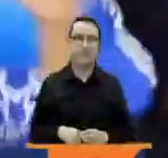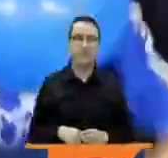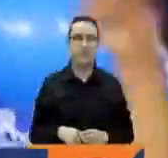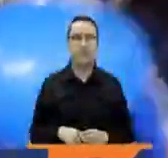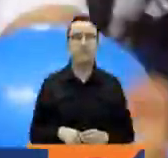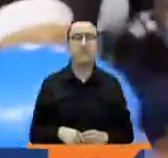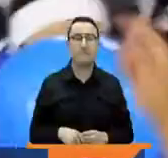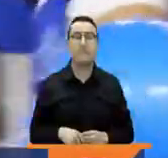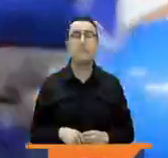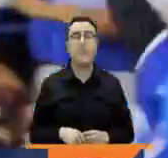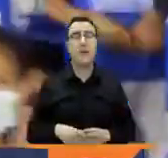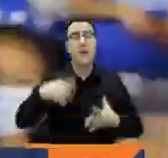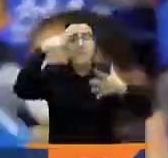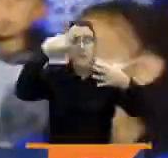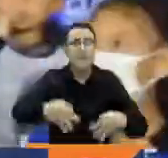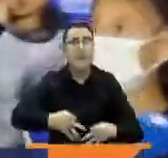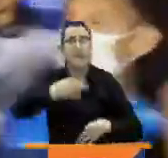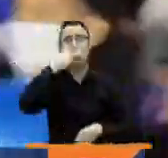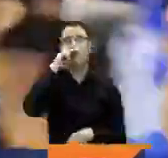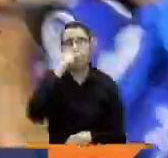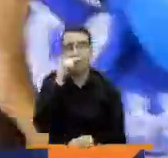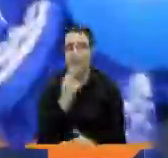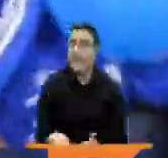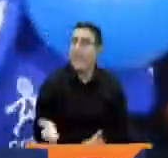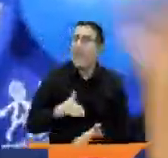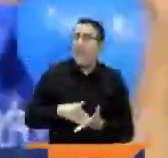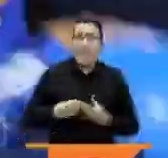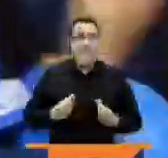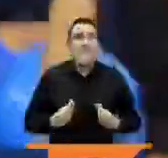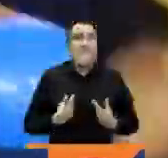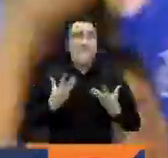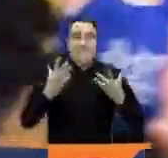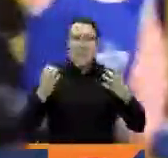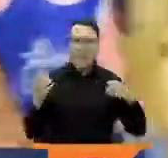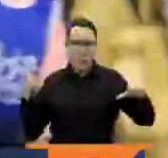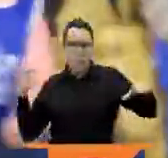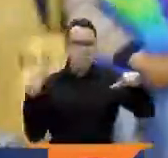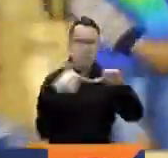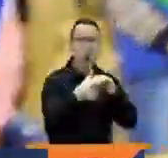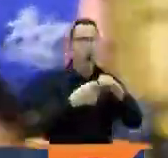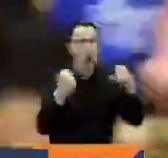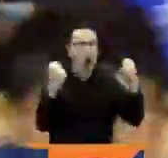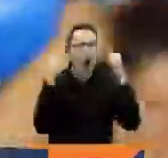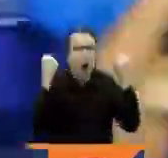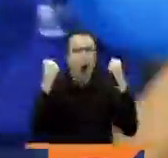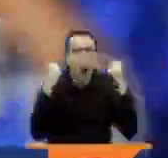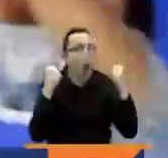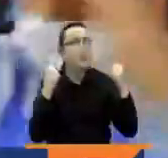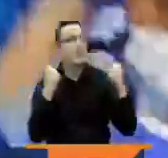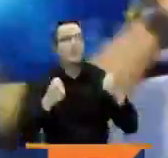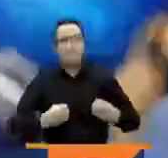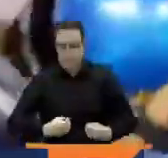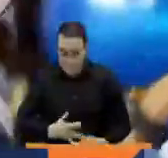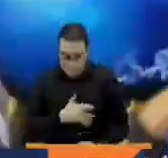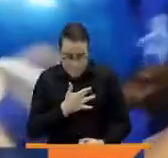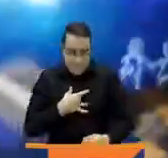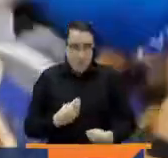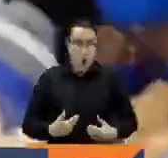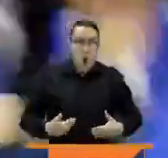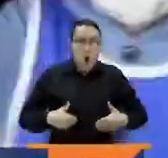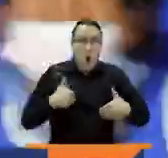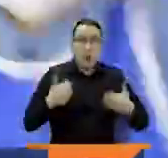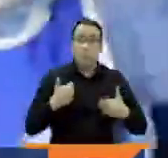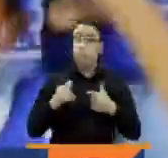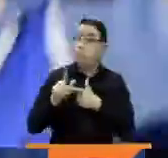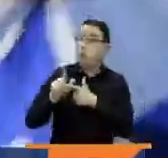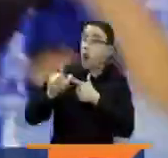Por fin los niños pudieron sentir un pedacito de la felicidad que genera celebrar un gol en el lugar donde se produce, y no a una hora y media y a través